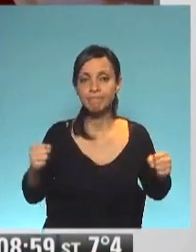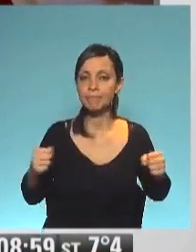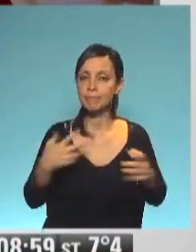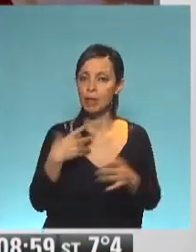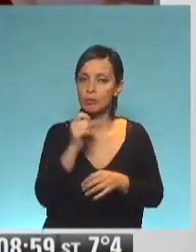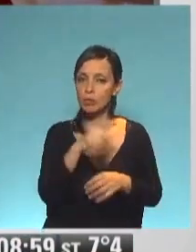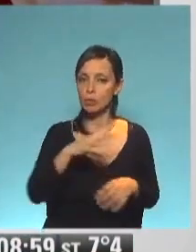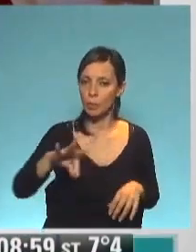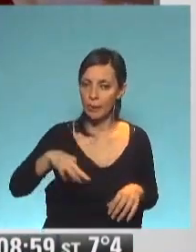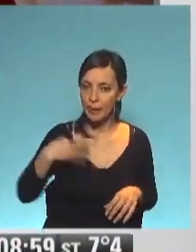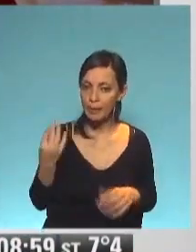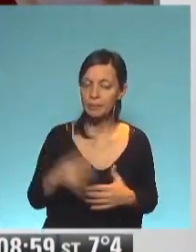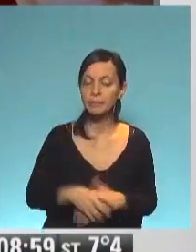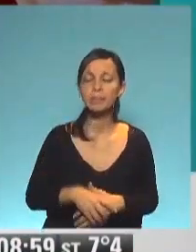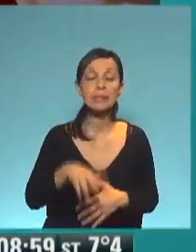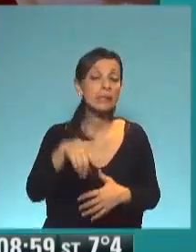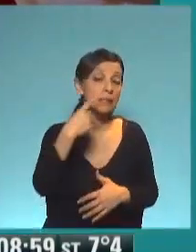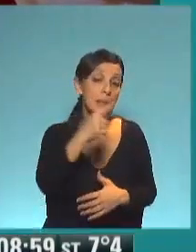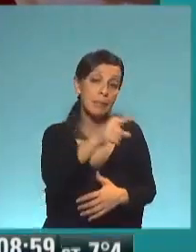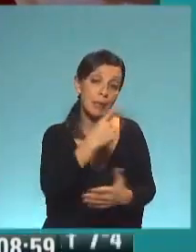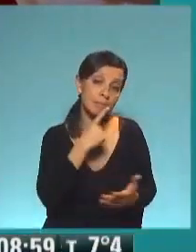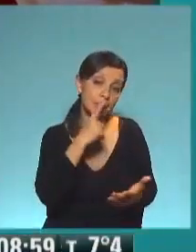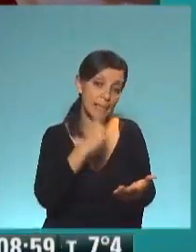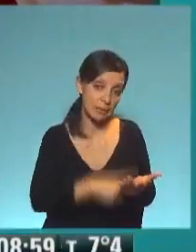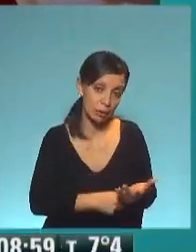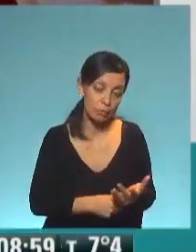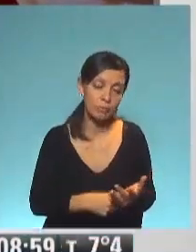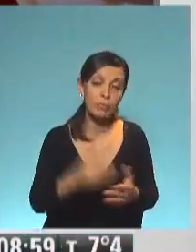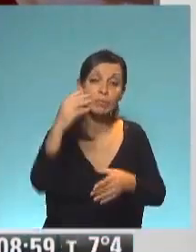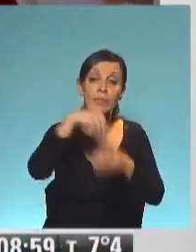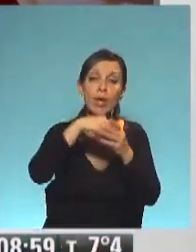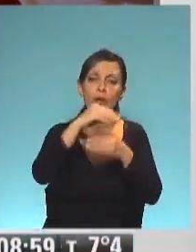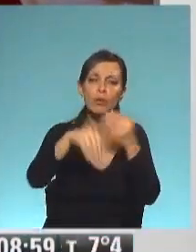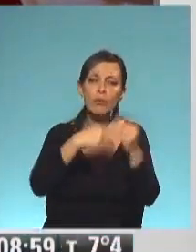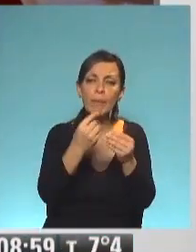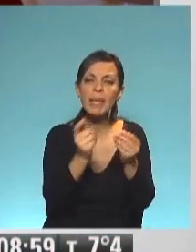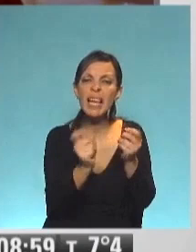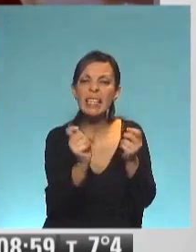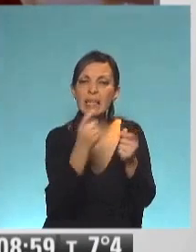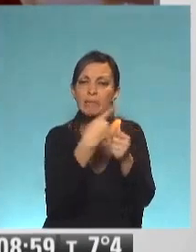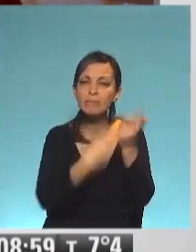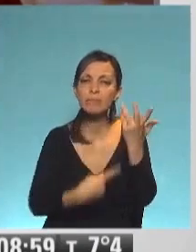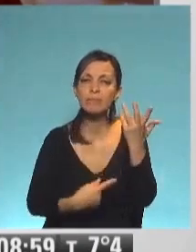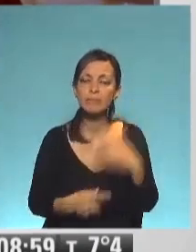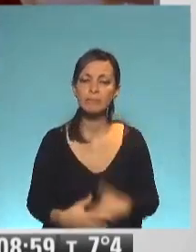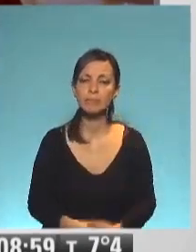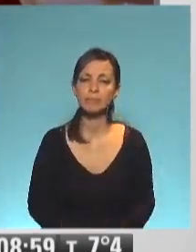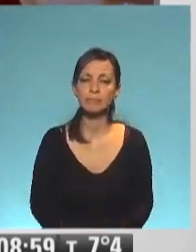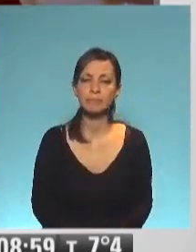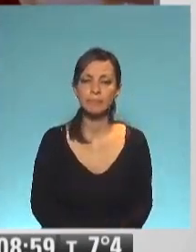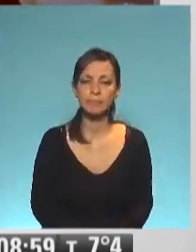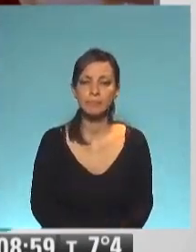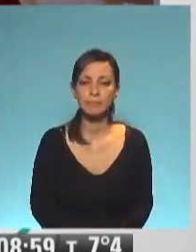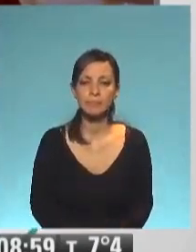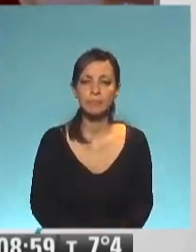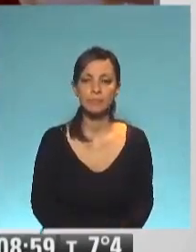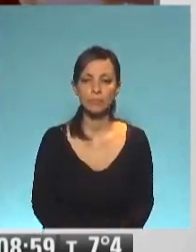seguramente tomás esta decisión, es tu compromiso. ¿Cómo está conformada tu familia? ¿Con quiénes vivís?